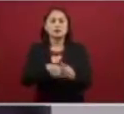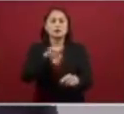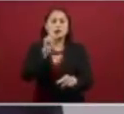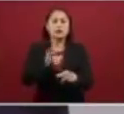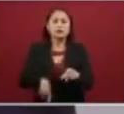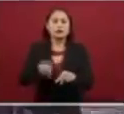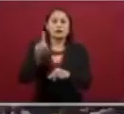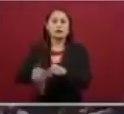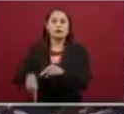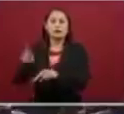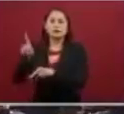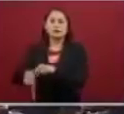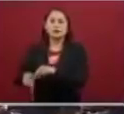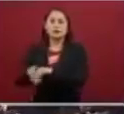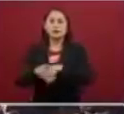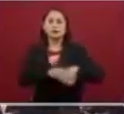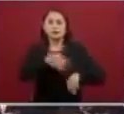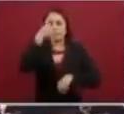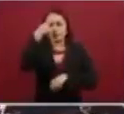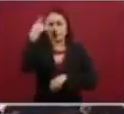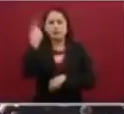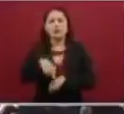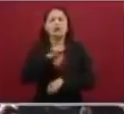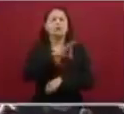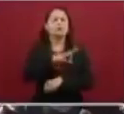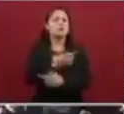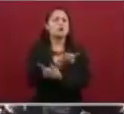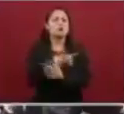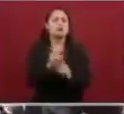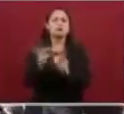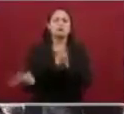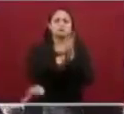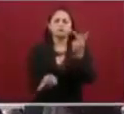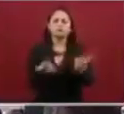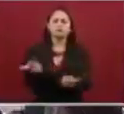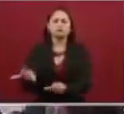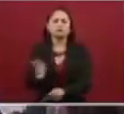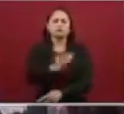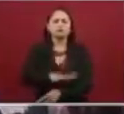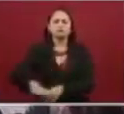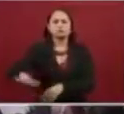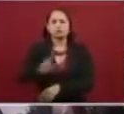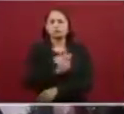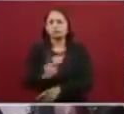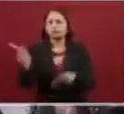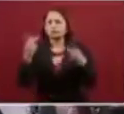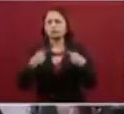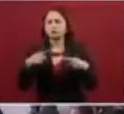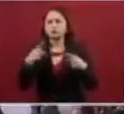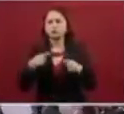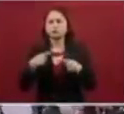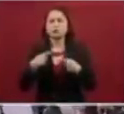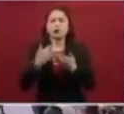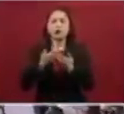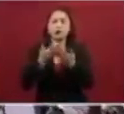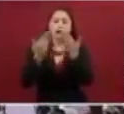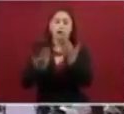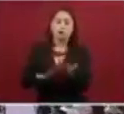celebración de las consultas ciudadanas. También está en manos de los